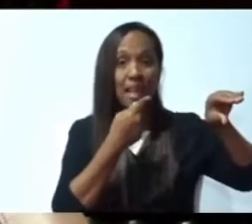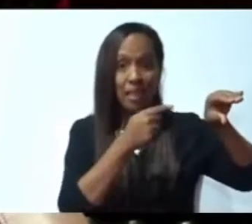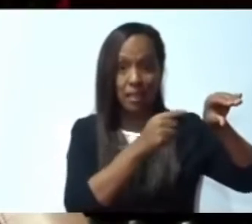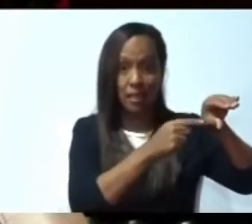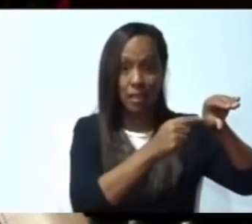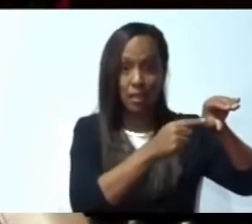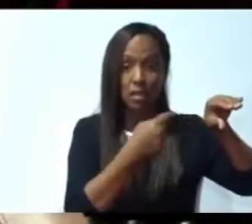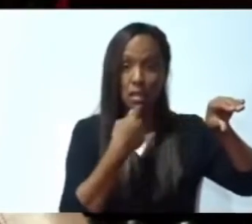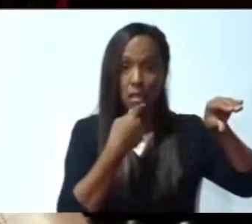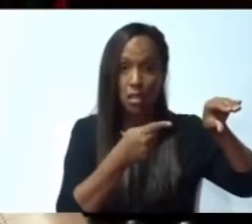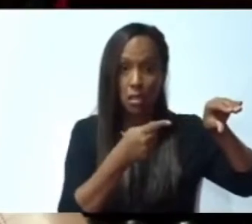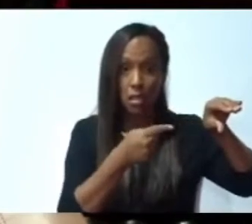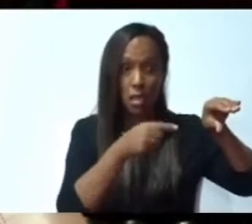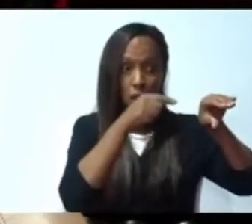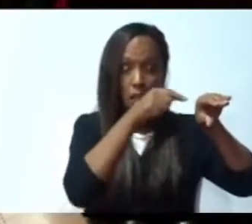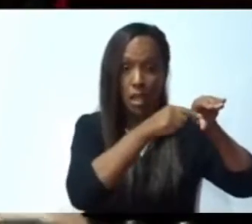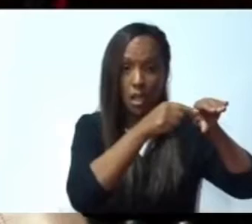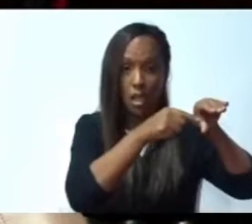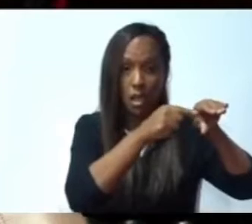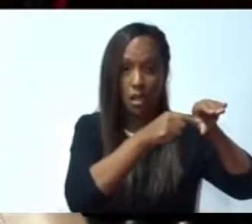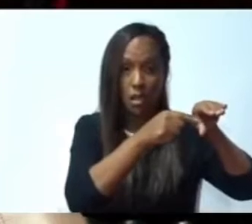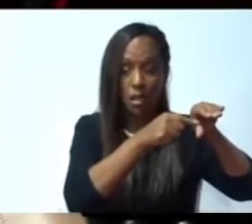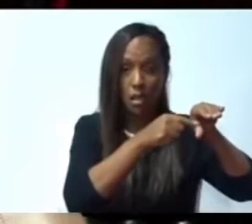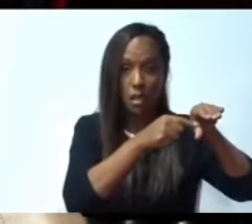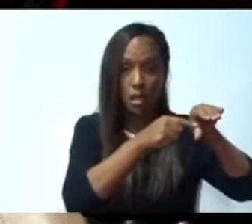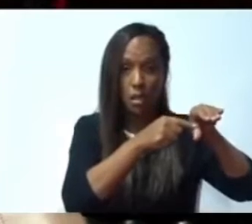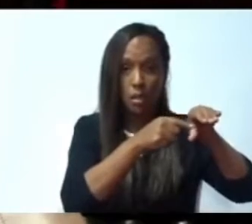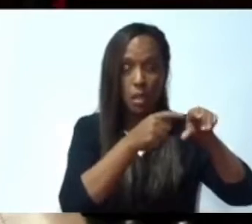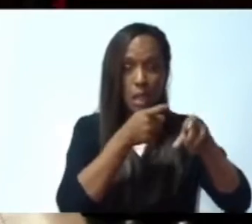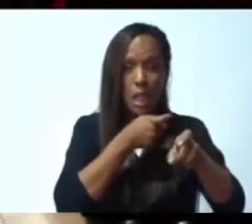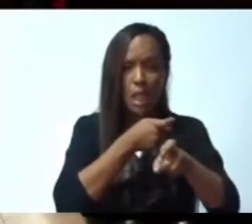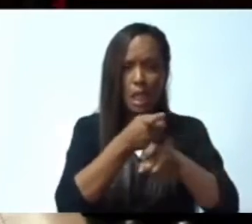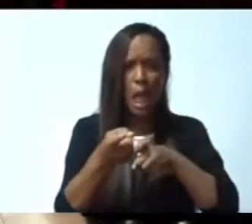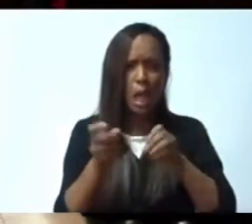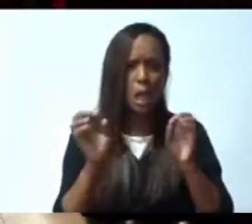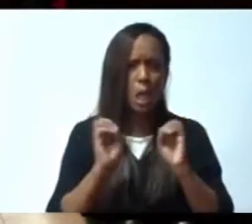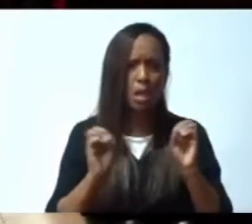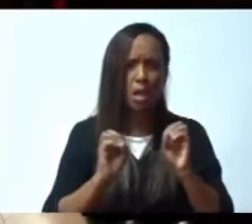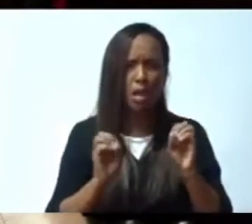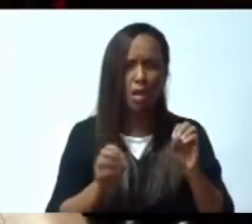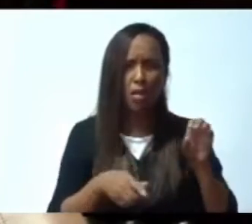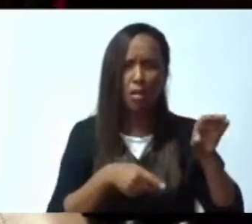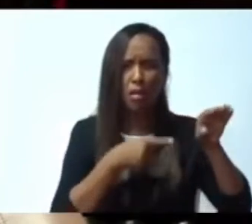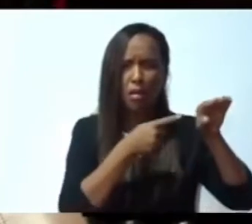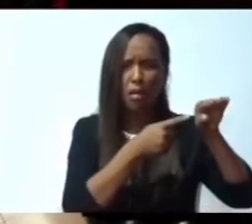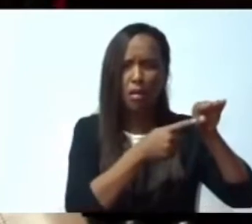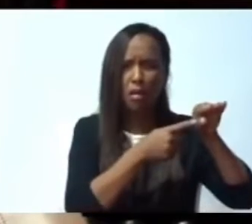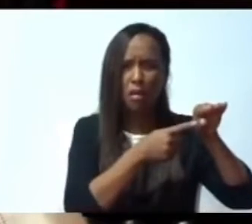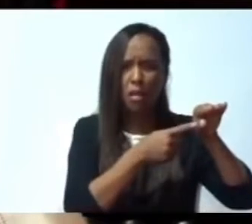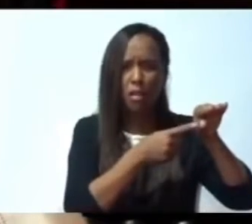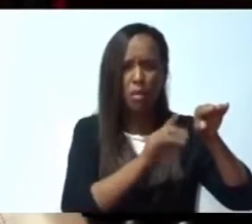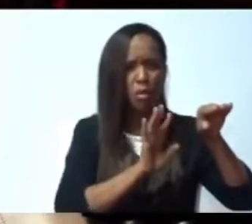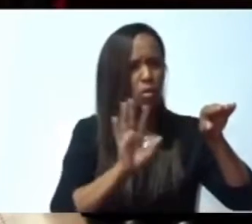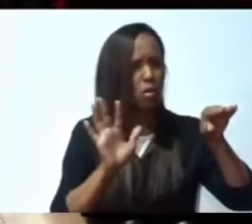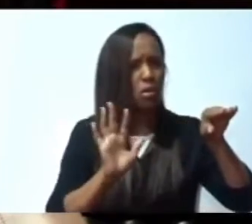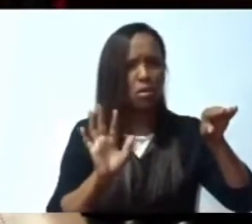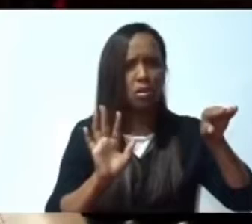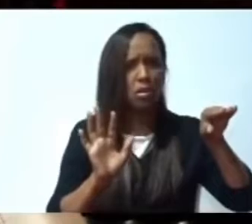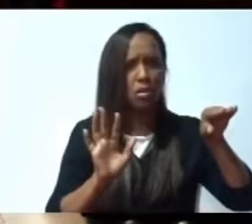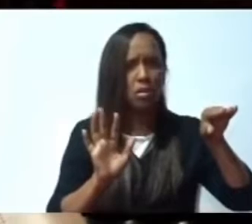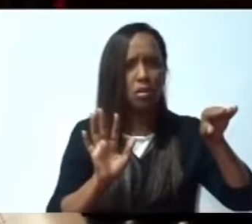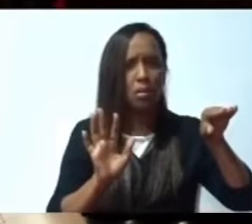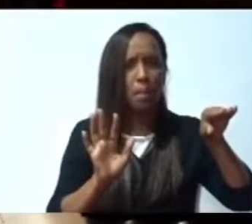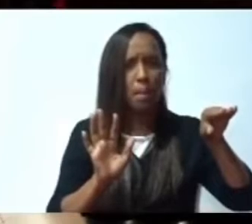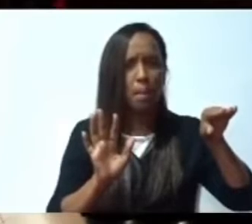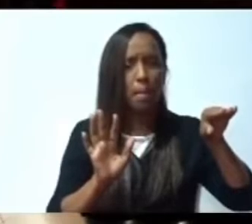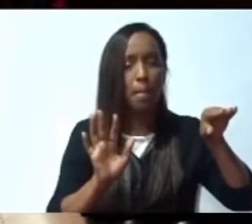riesgo. Pero hay otro tipo de producto de esta naturaleza que específicamente te dicen es riesgoso para la salud y no es libre de riesgo, que es